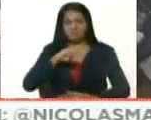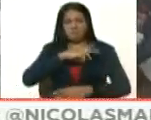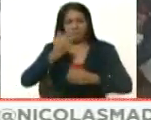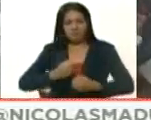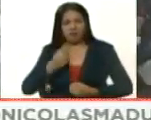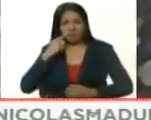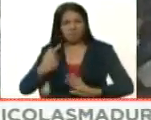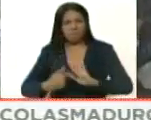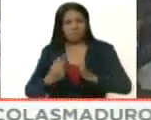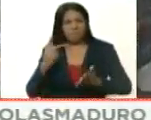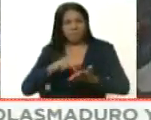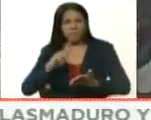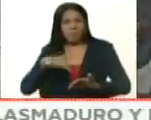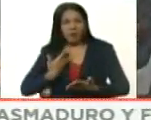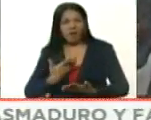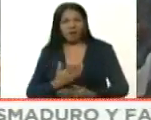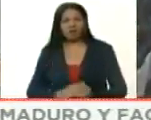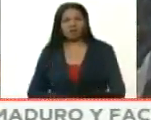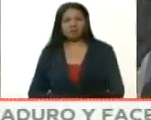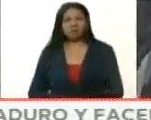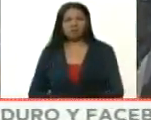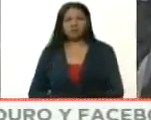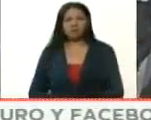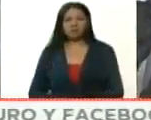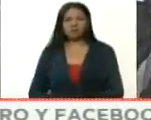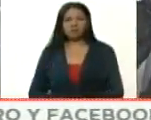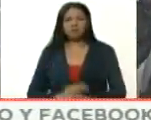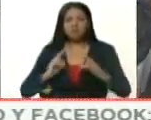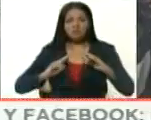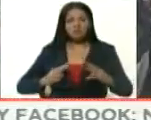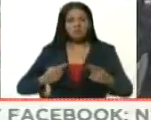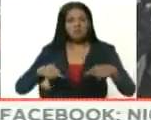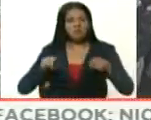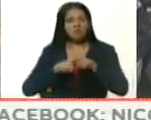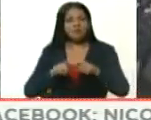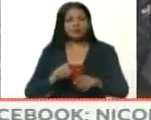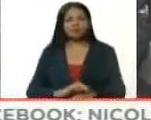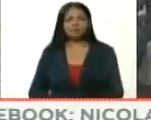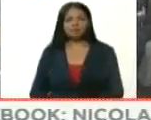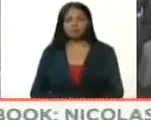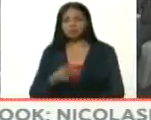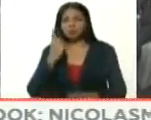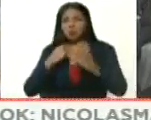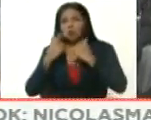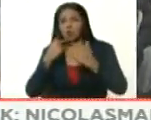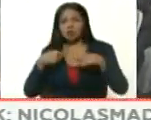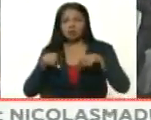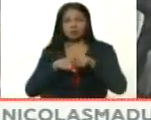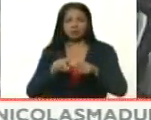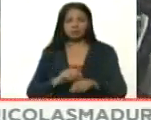tenga presencia, ¿verdad? Uniforme, ¿no? Los colores,